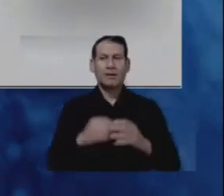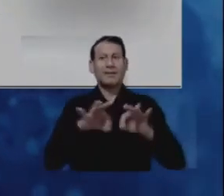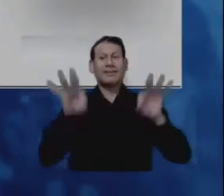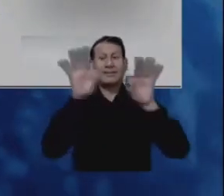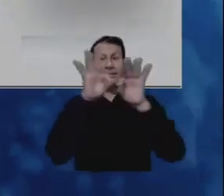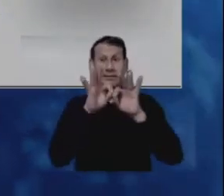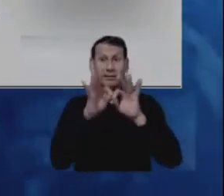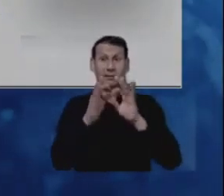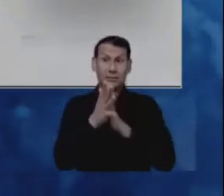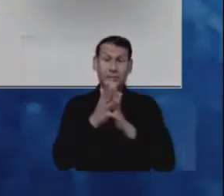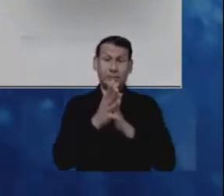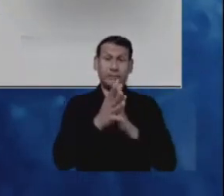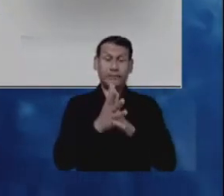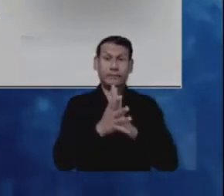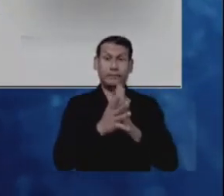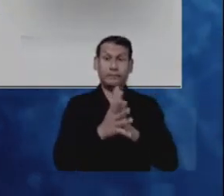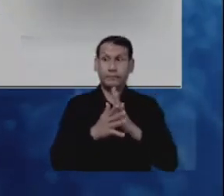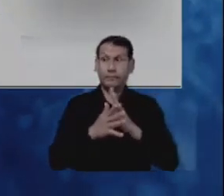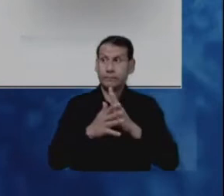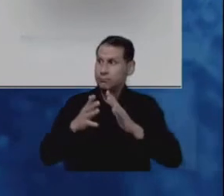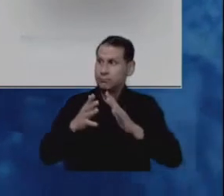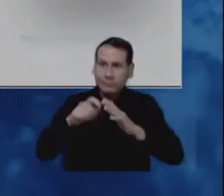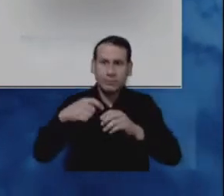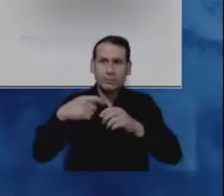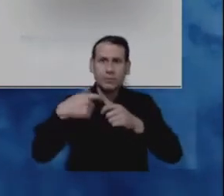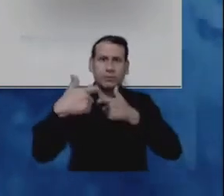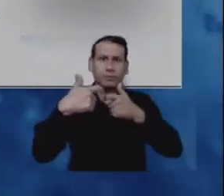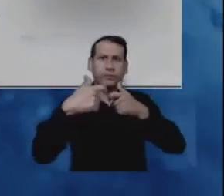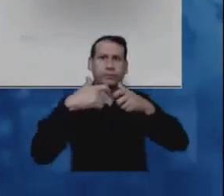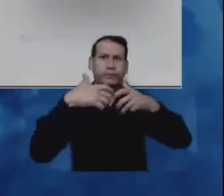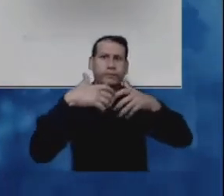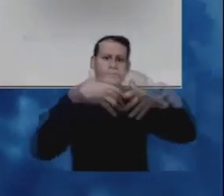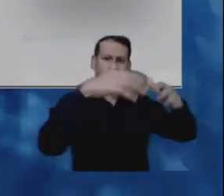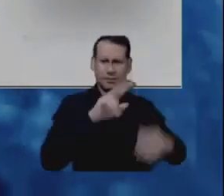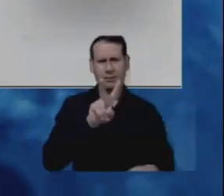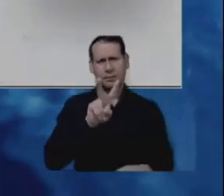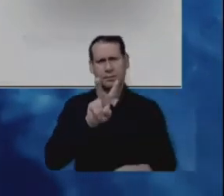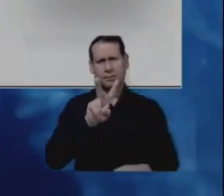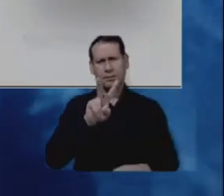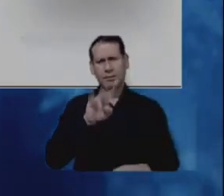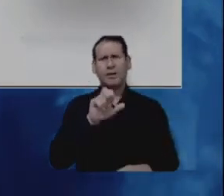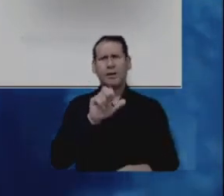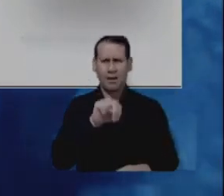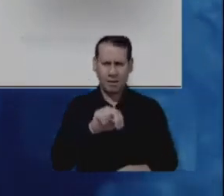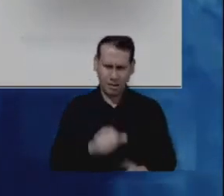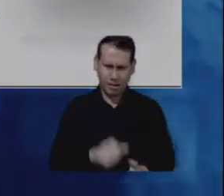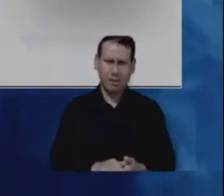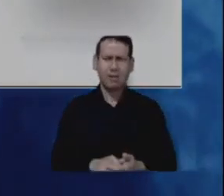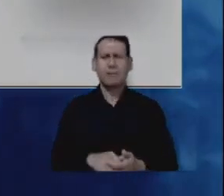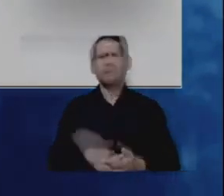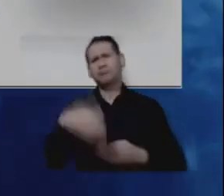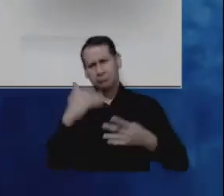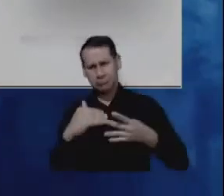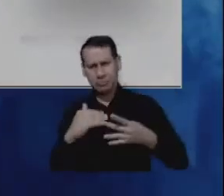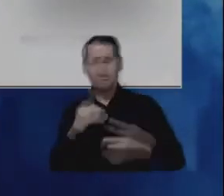ha mencionado también Viviana, lo ha mencionado Santiago y todos los panelistas,